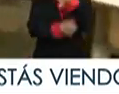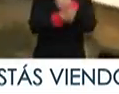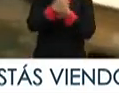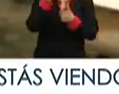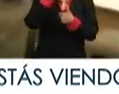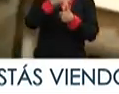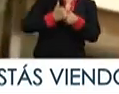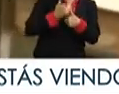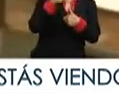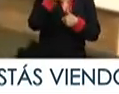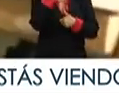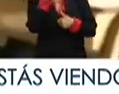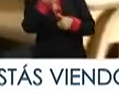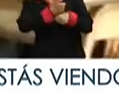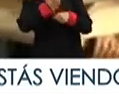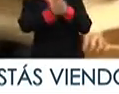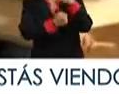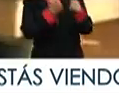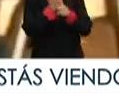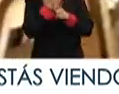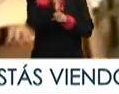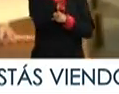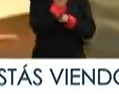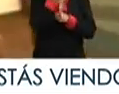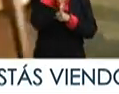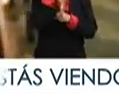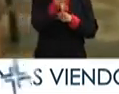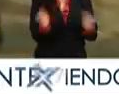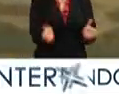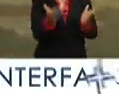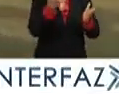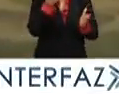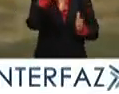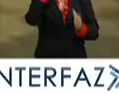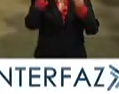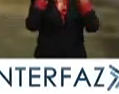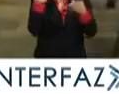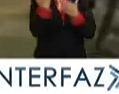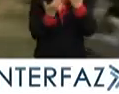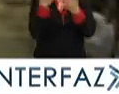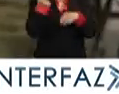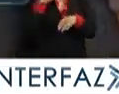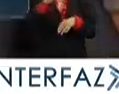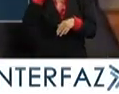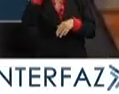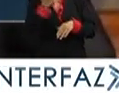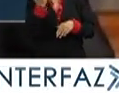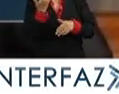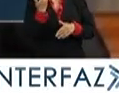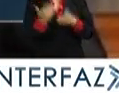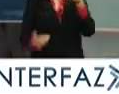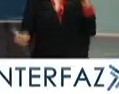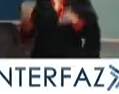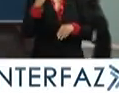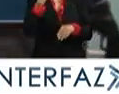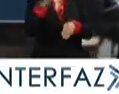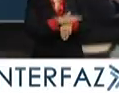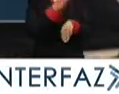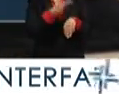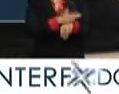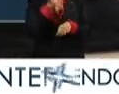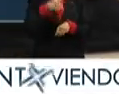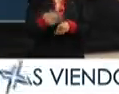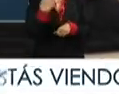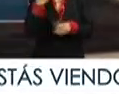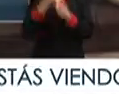de aprovechamiento para alumnos de sexto grado. El objetivo es alentar el buen desempeño escolar y reconocer a los alumnos que obtienen las mejores